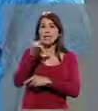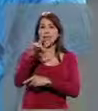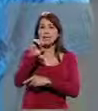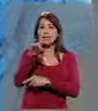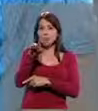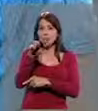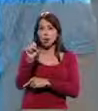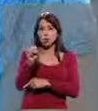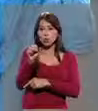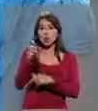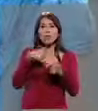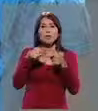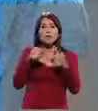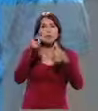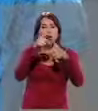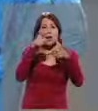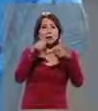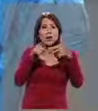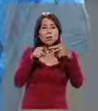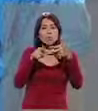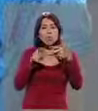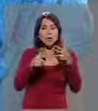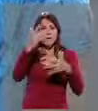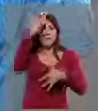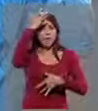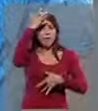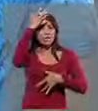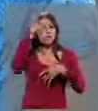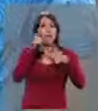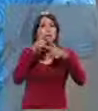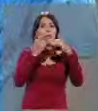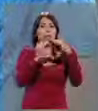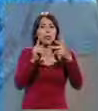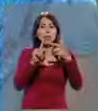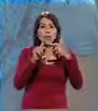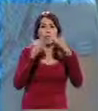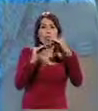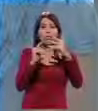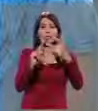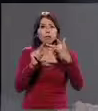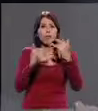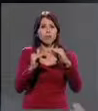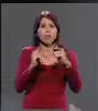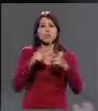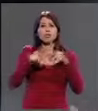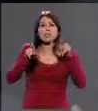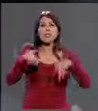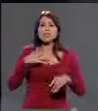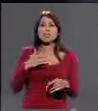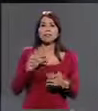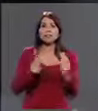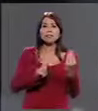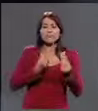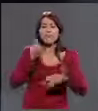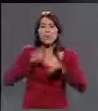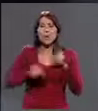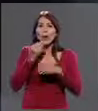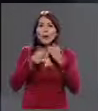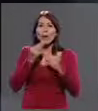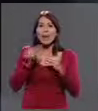enfermedades le dan una lista de restricciones verdad Entonces se sienten como no puedo comer nada a veces llegan a la